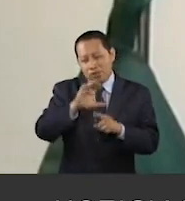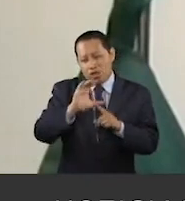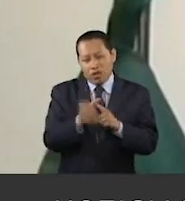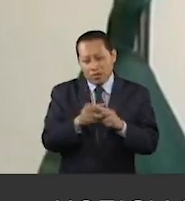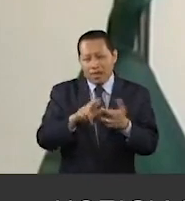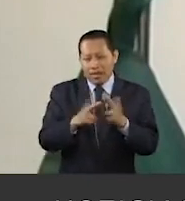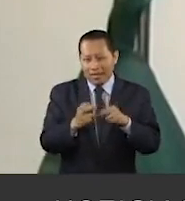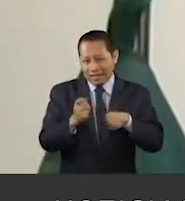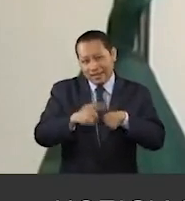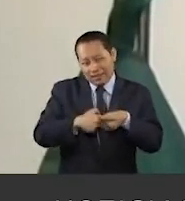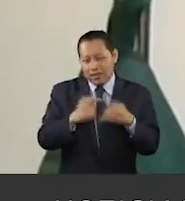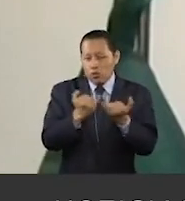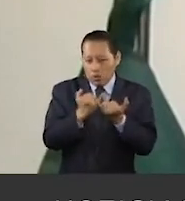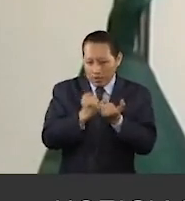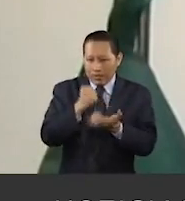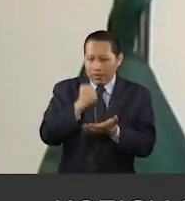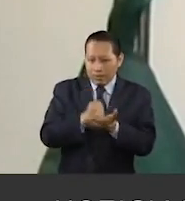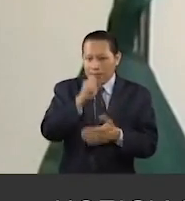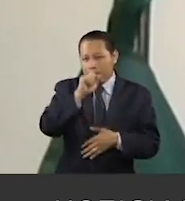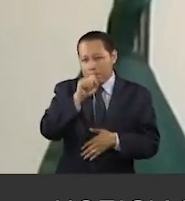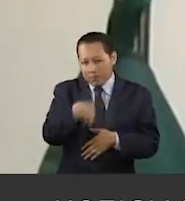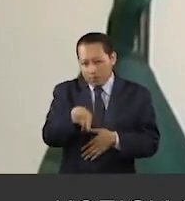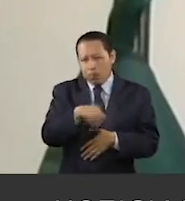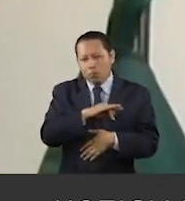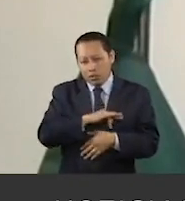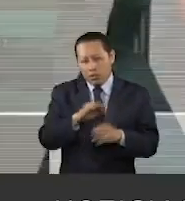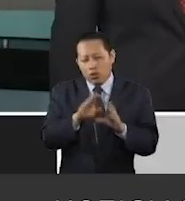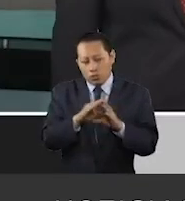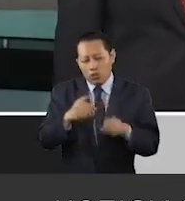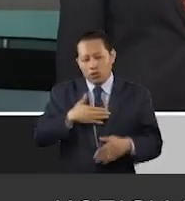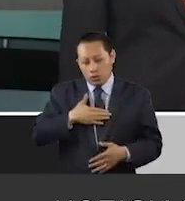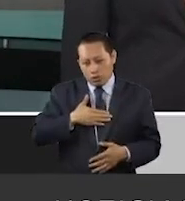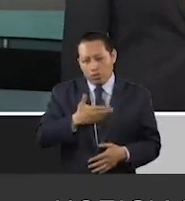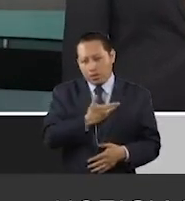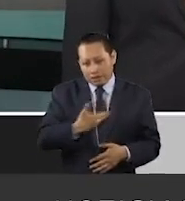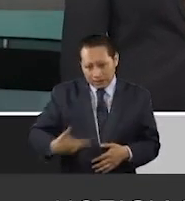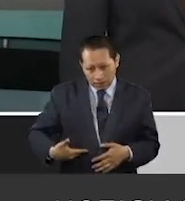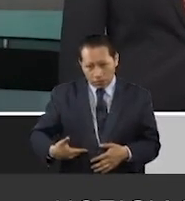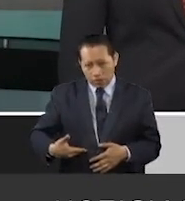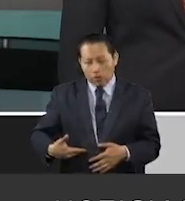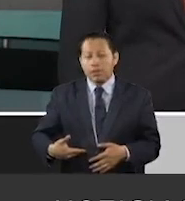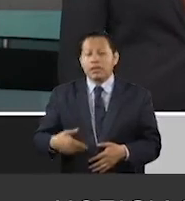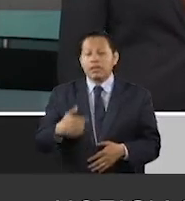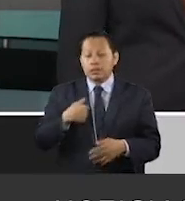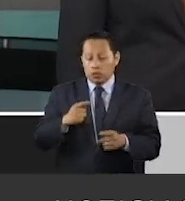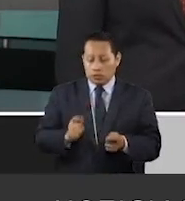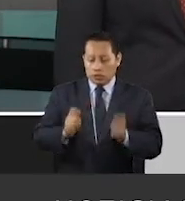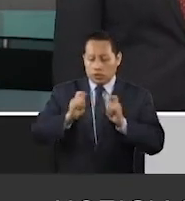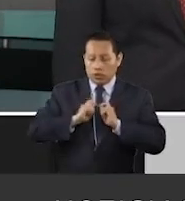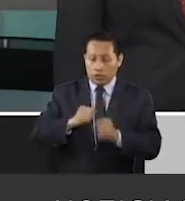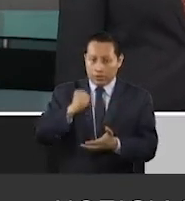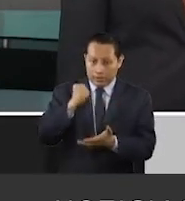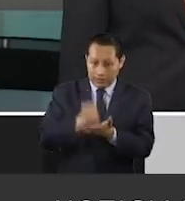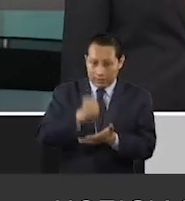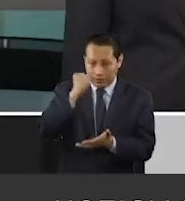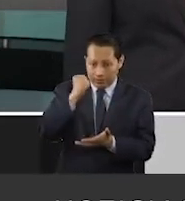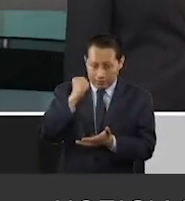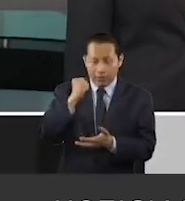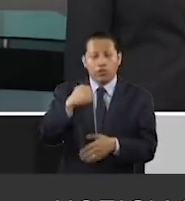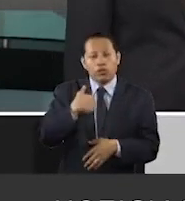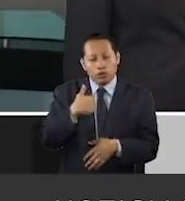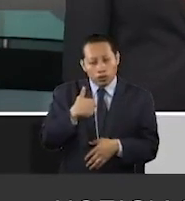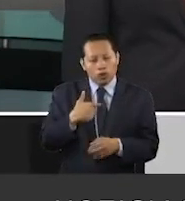Relaciones Exteriores que he presido, en caso de ser ratificado, pues